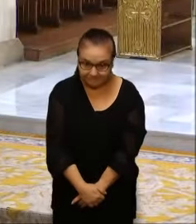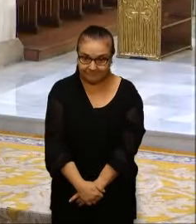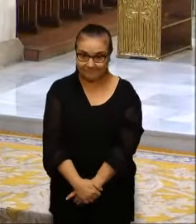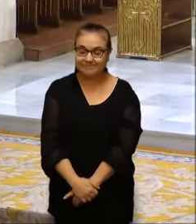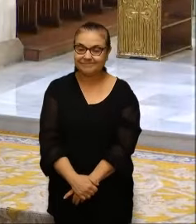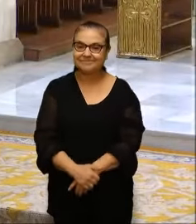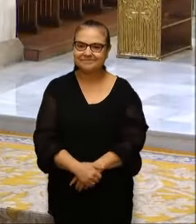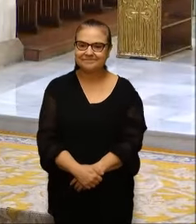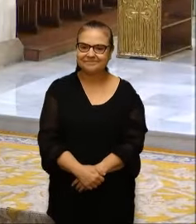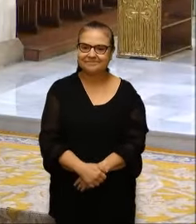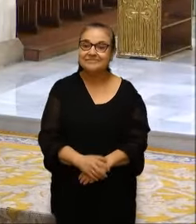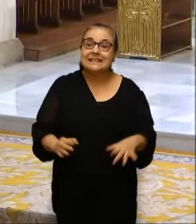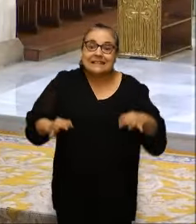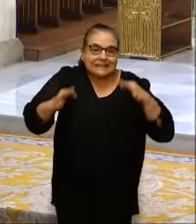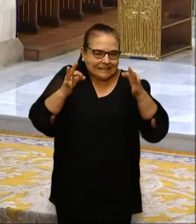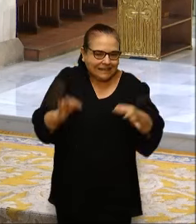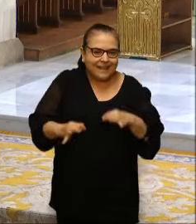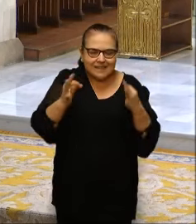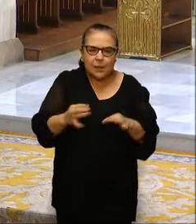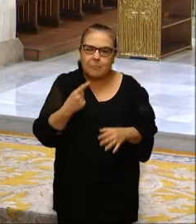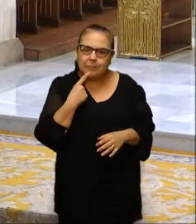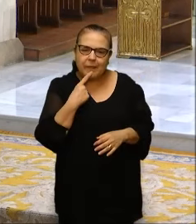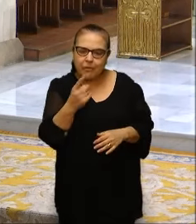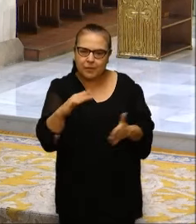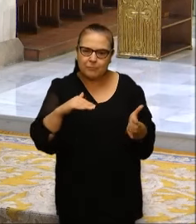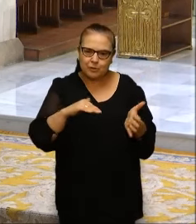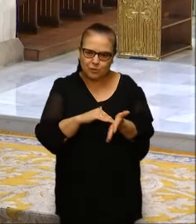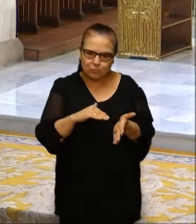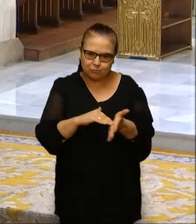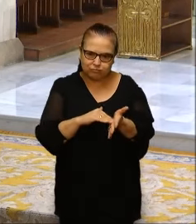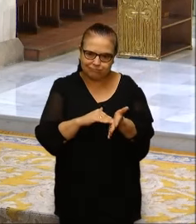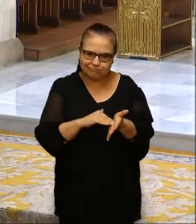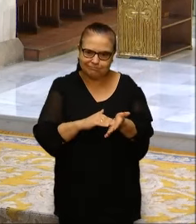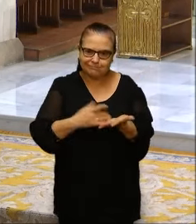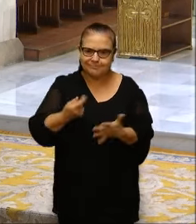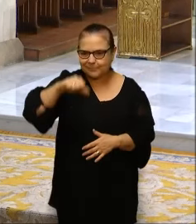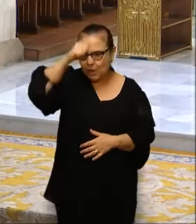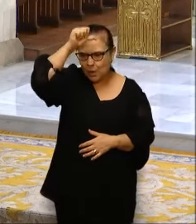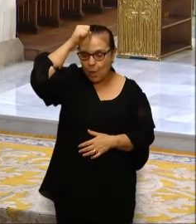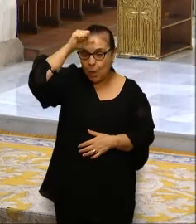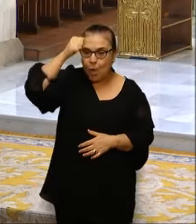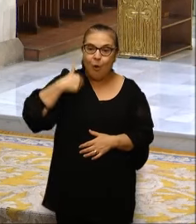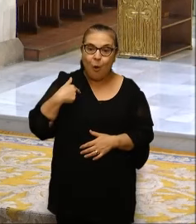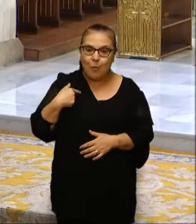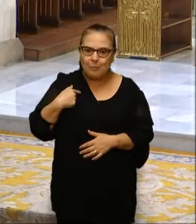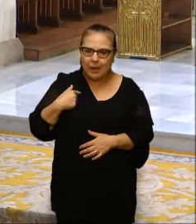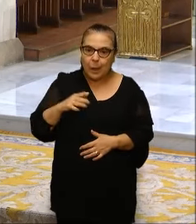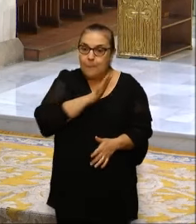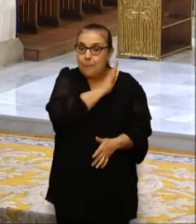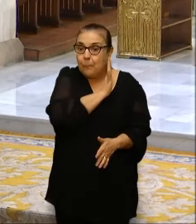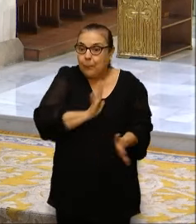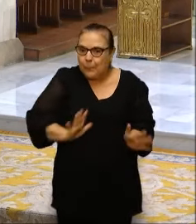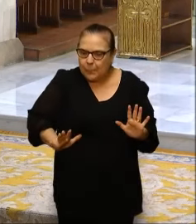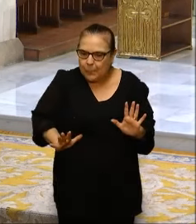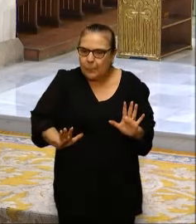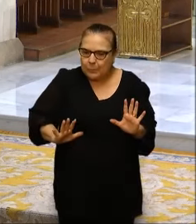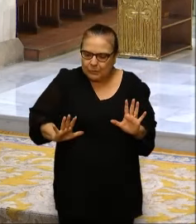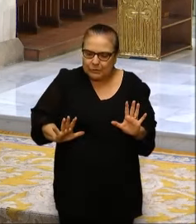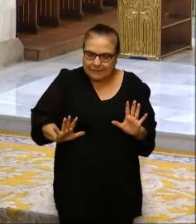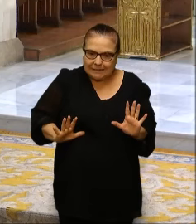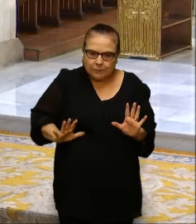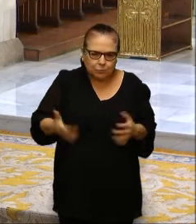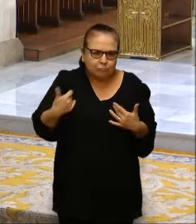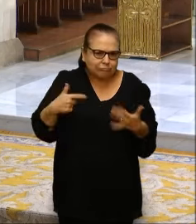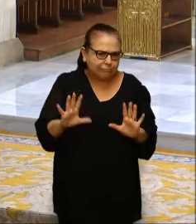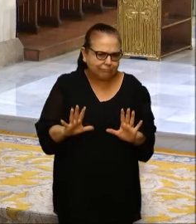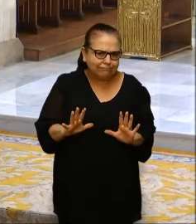Decimos siempre en el refrán que hombre prevenido vale por dos. Eso siempre. Siempre, si estás